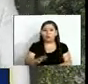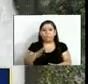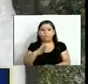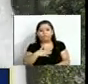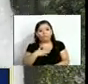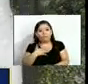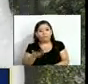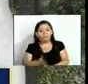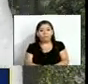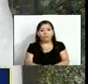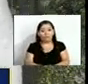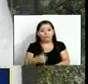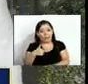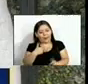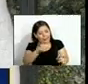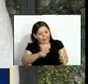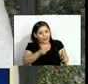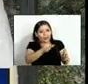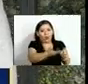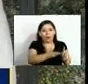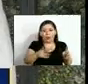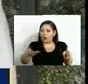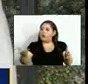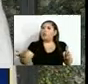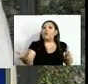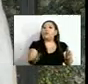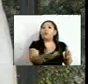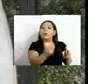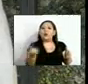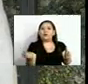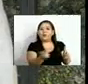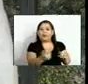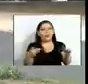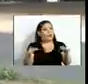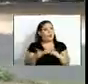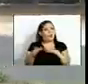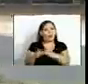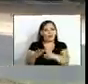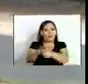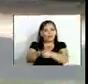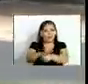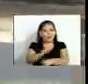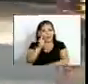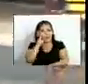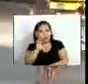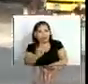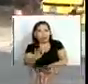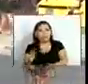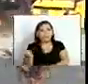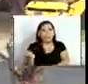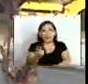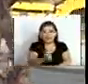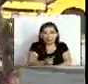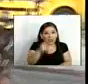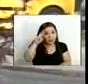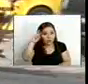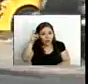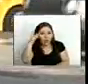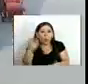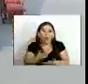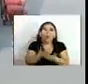mejores deseos para él y para todas las personas que también están viviendo esto. Una muestra que ninguna persona es inmune